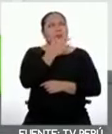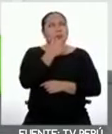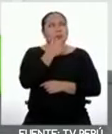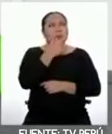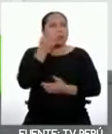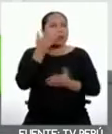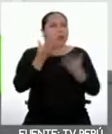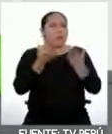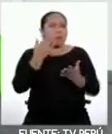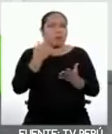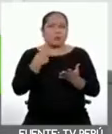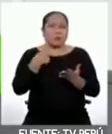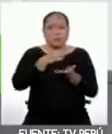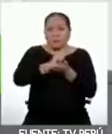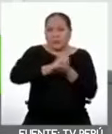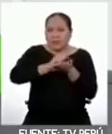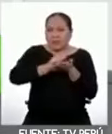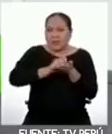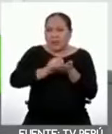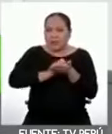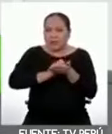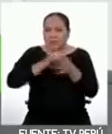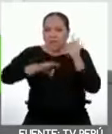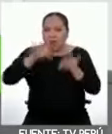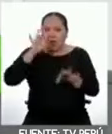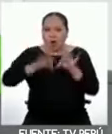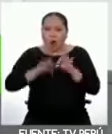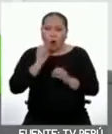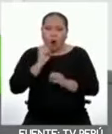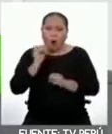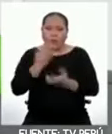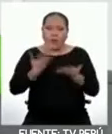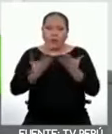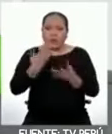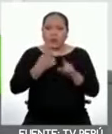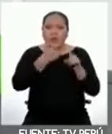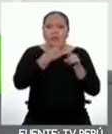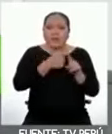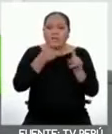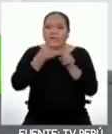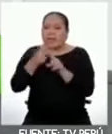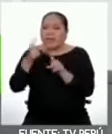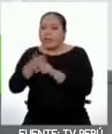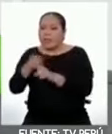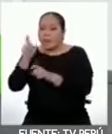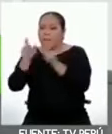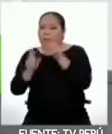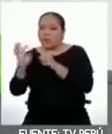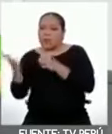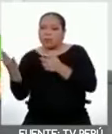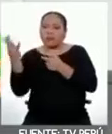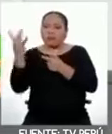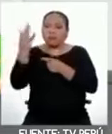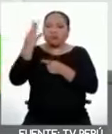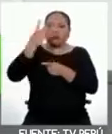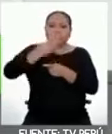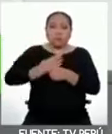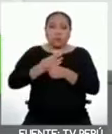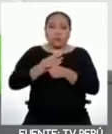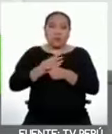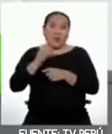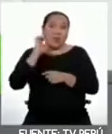vez podría escribir mi guión teatral o libreto sobre cómo las distintas nacionalidades que emigraron al Perú, como la